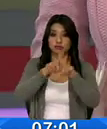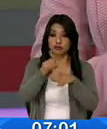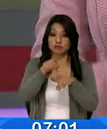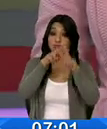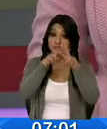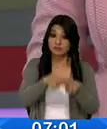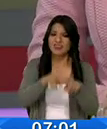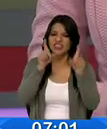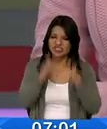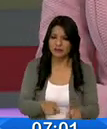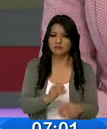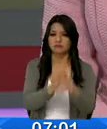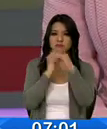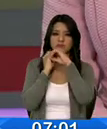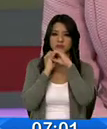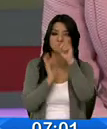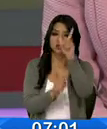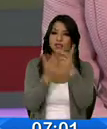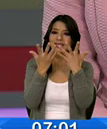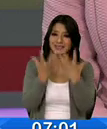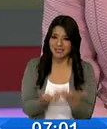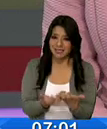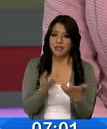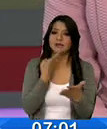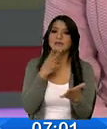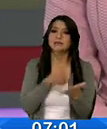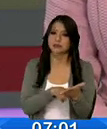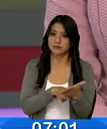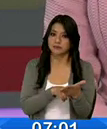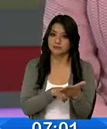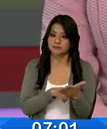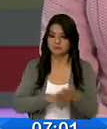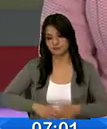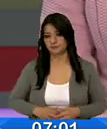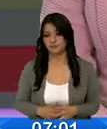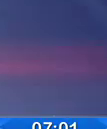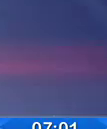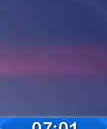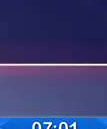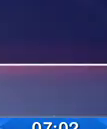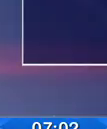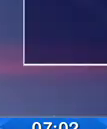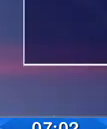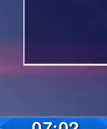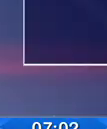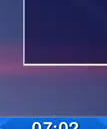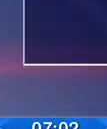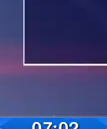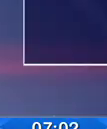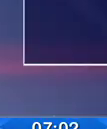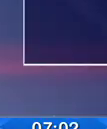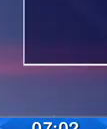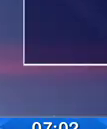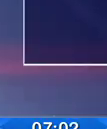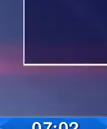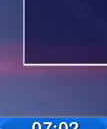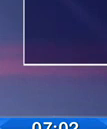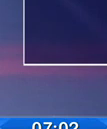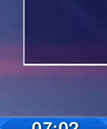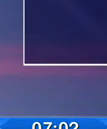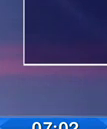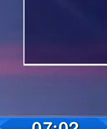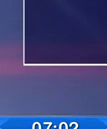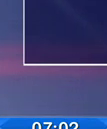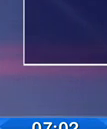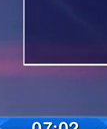es obligatorio para aquellos que deseen acceder a la visa humanitaria. A través de la página web